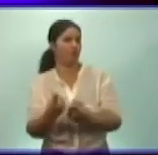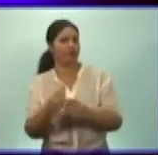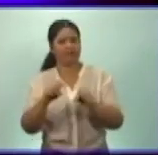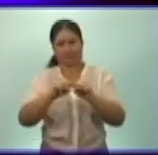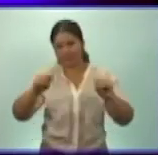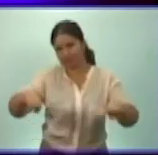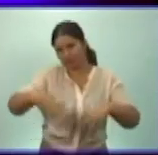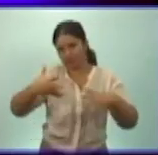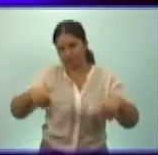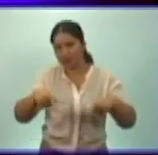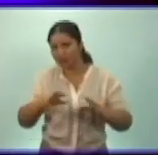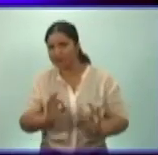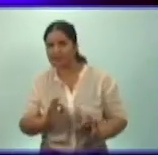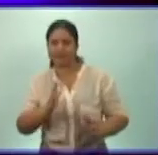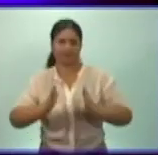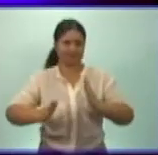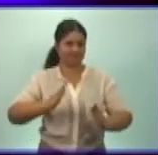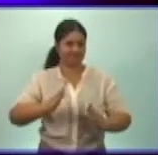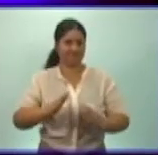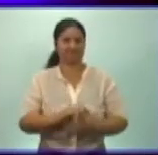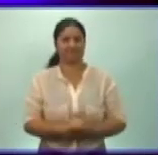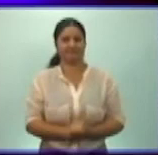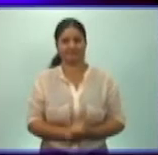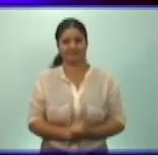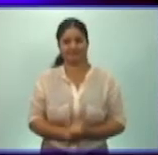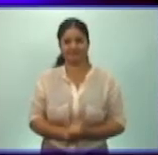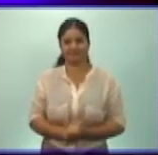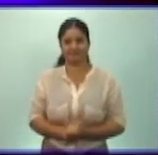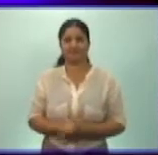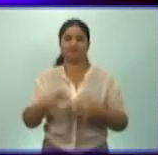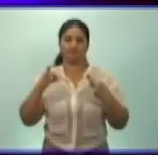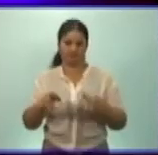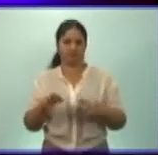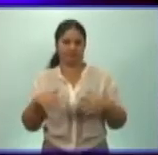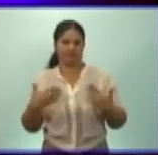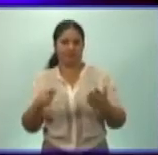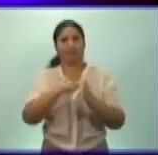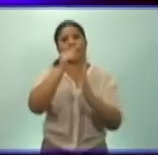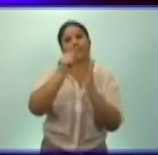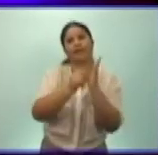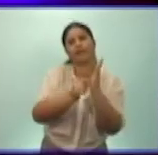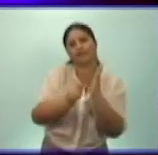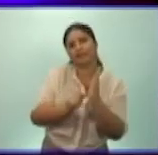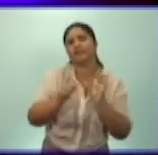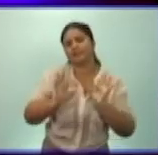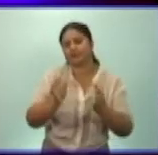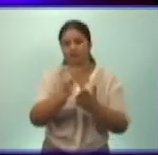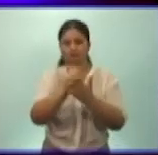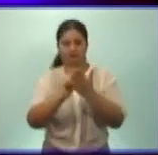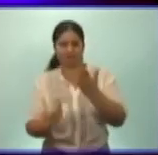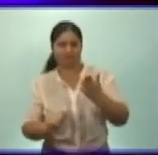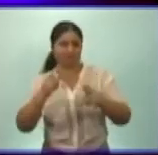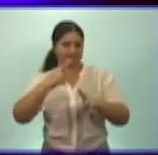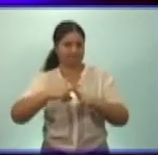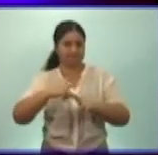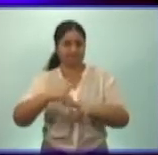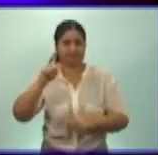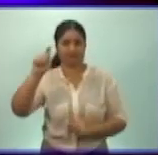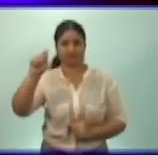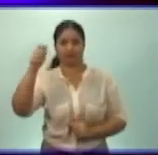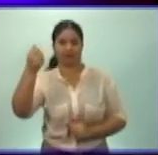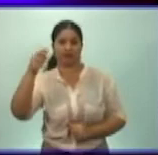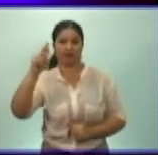algunos elementos de la creación de la comedia Tartufo de Molière. En primer lugar, es una